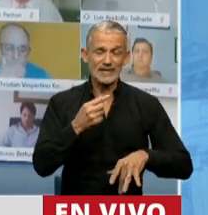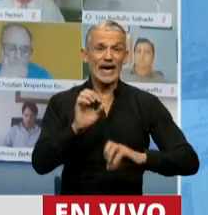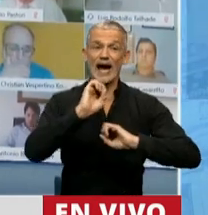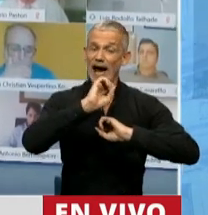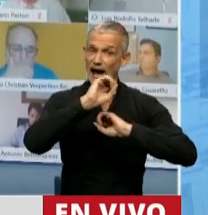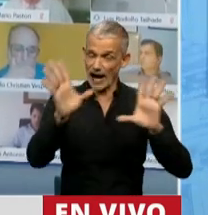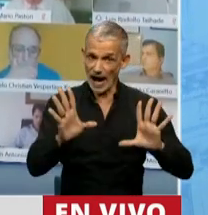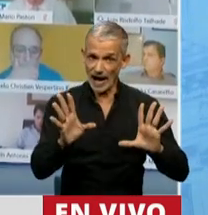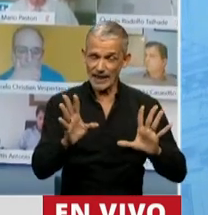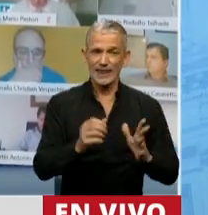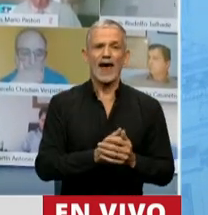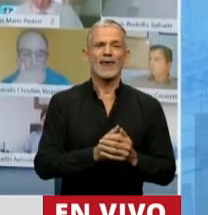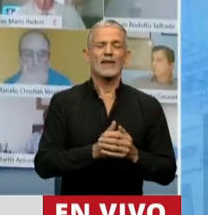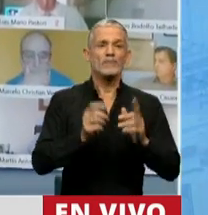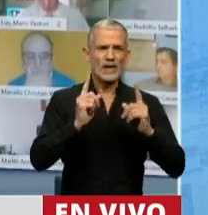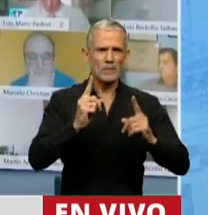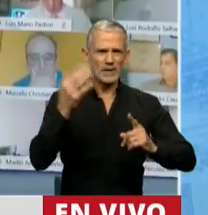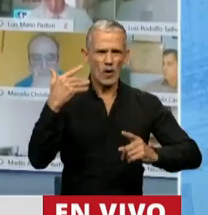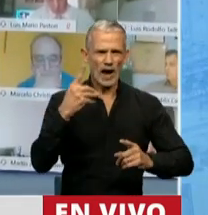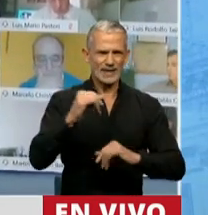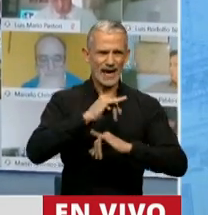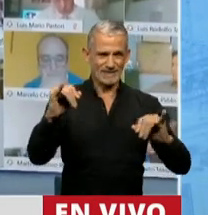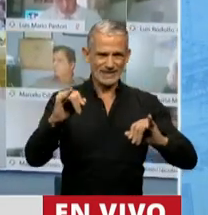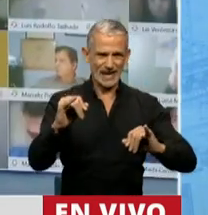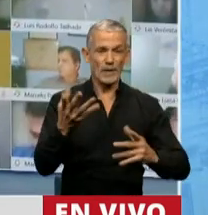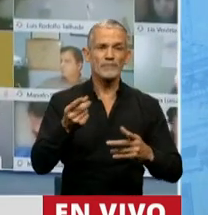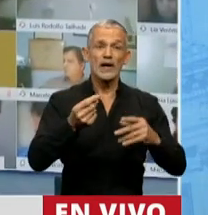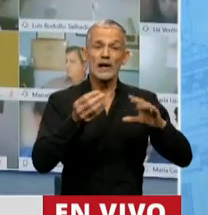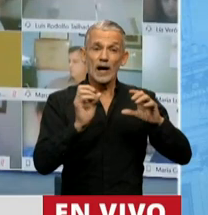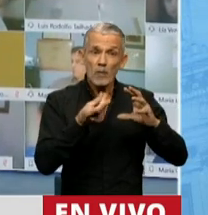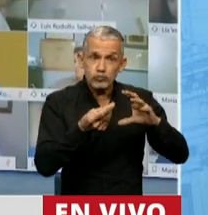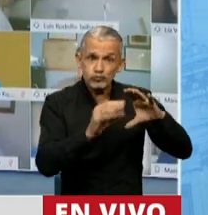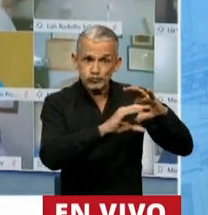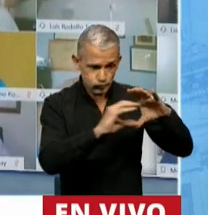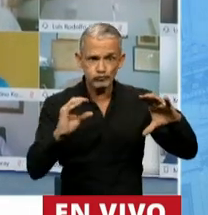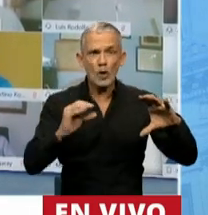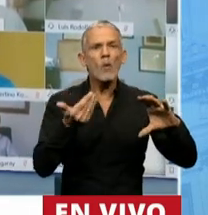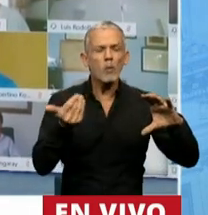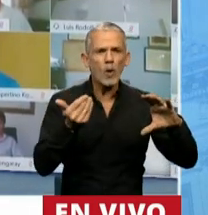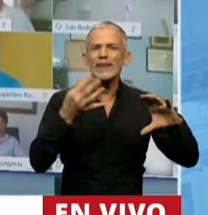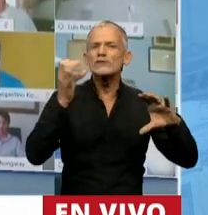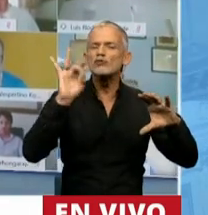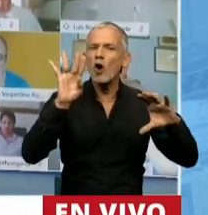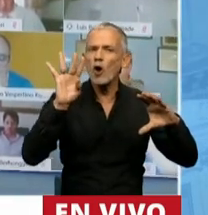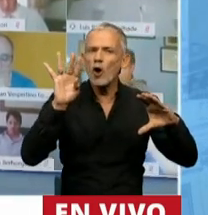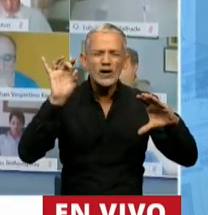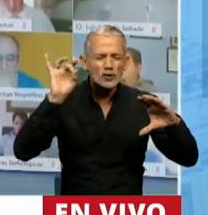absoluta claridad esto que enunciábamos recientemente: los recursos podrán ser utilizados